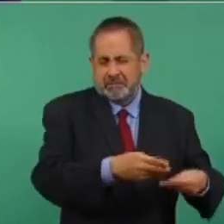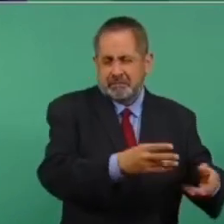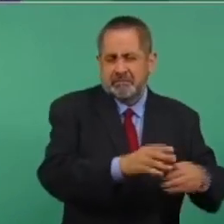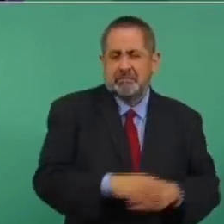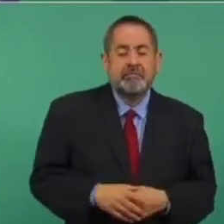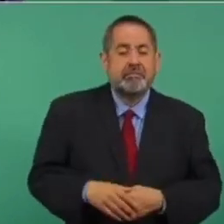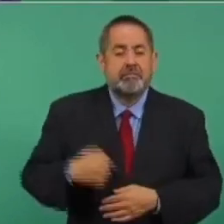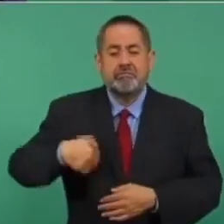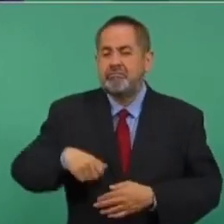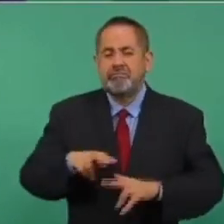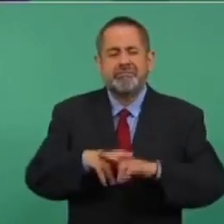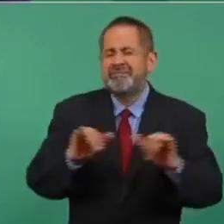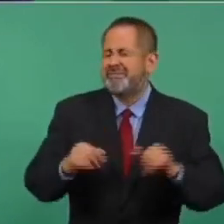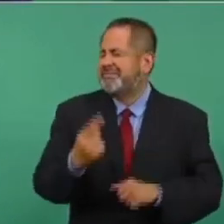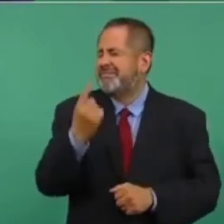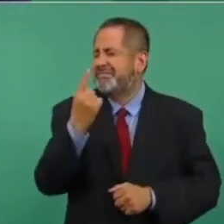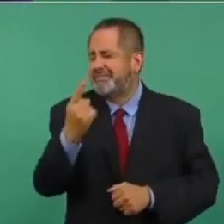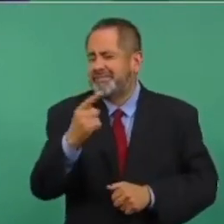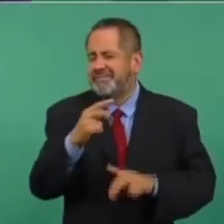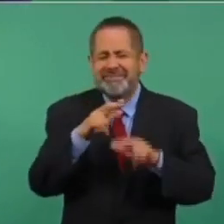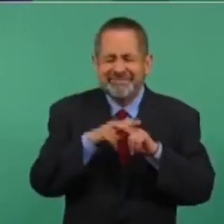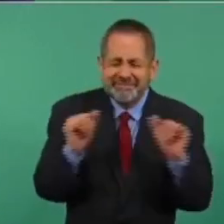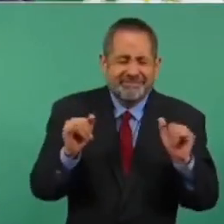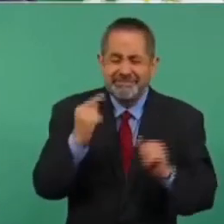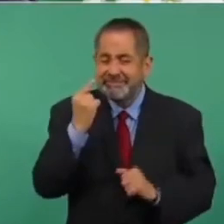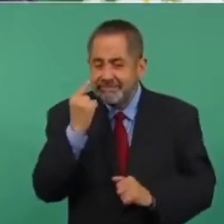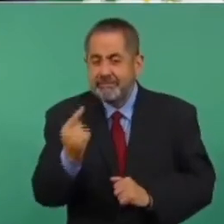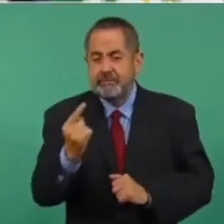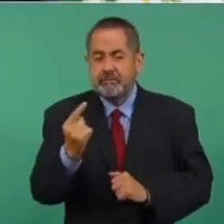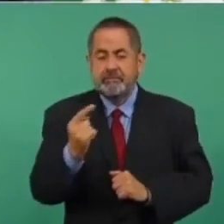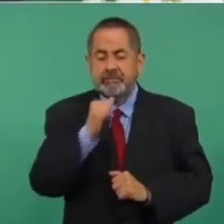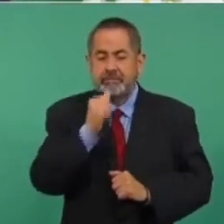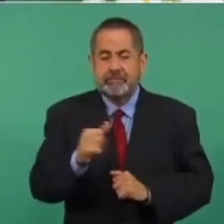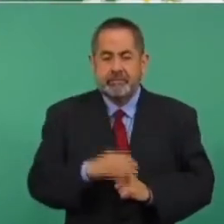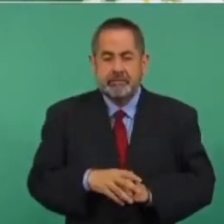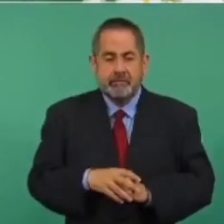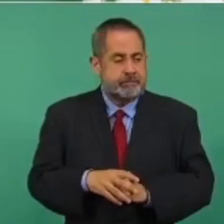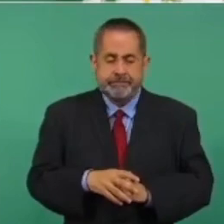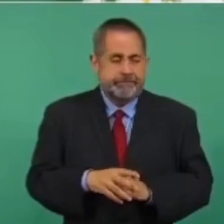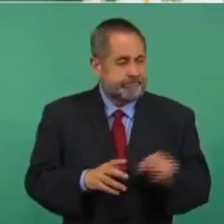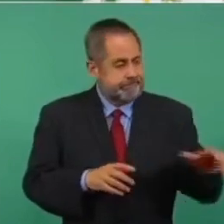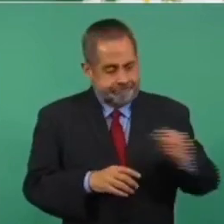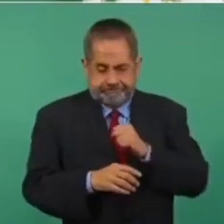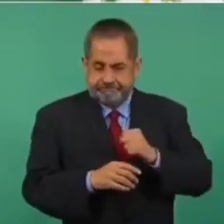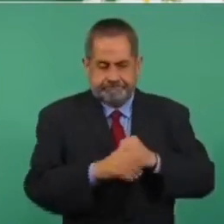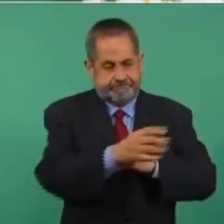dado una sola concesión. Al contrario, hemos recuperado